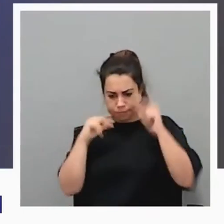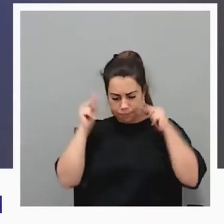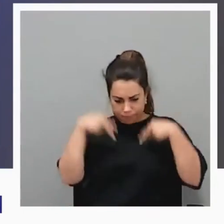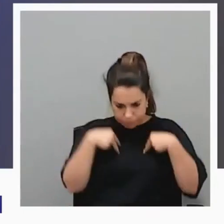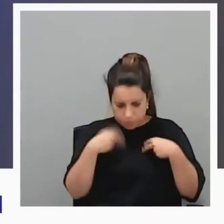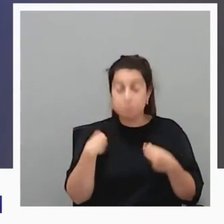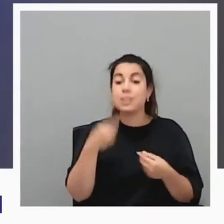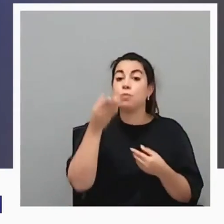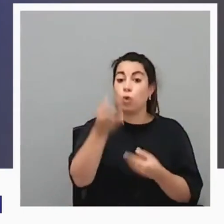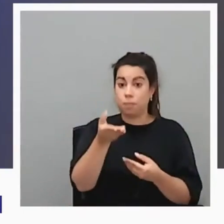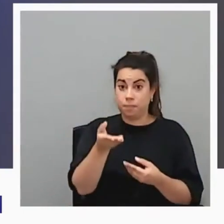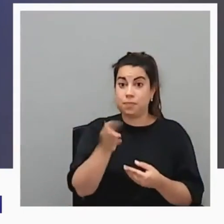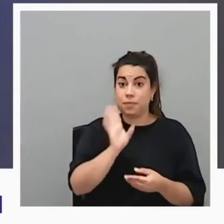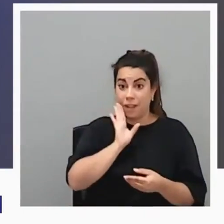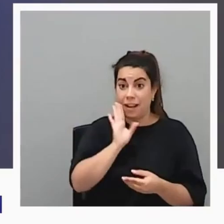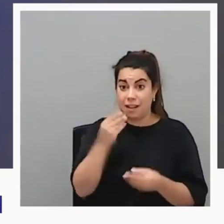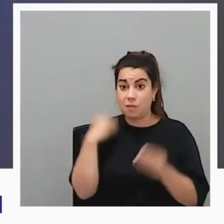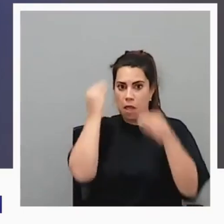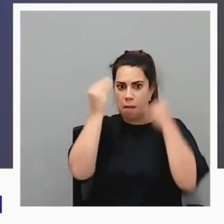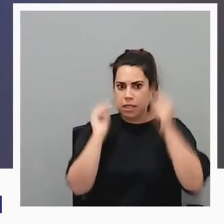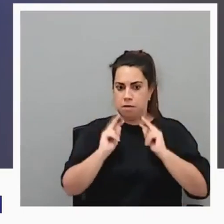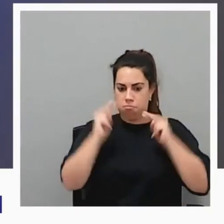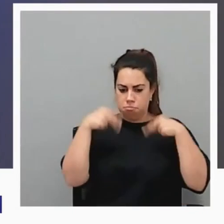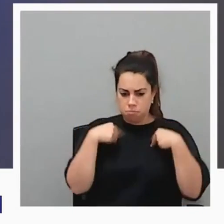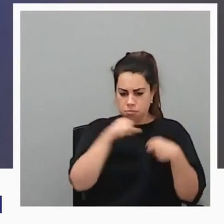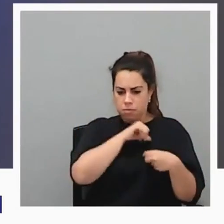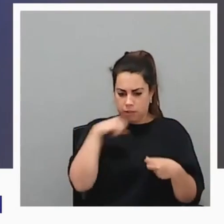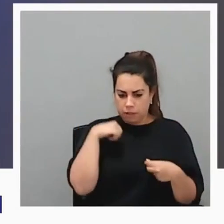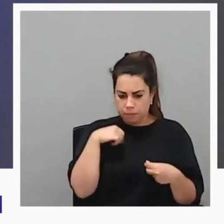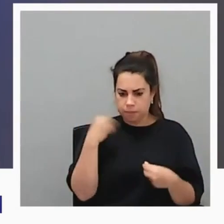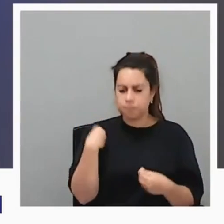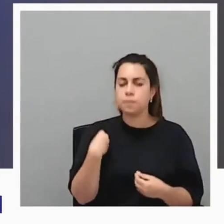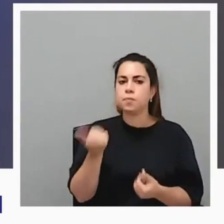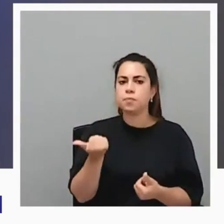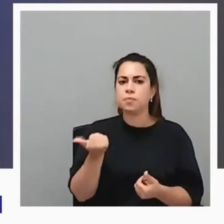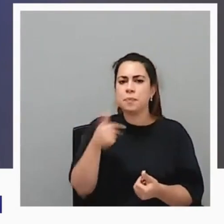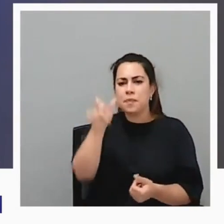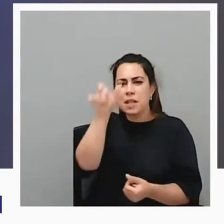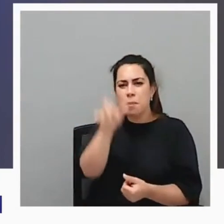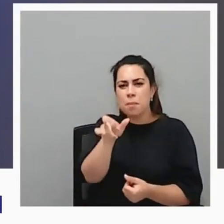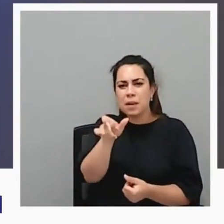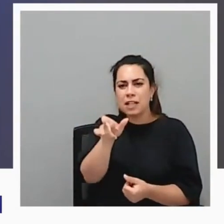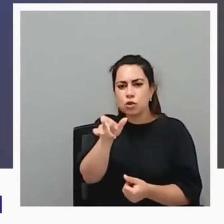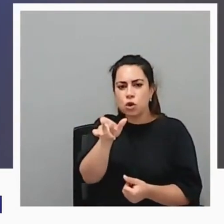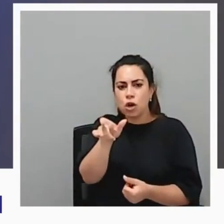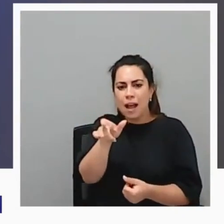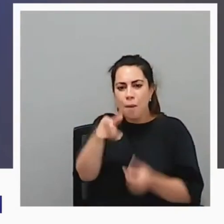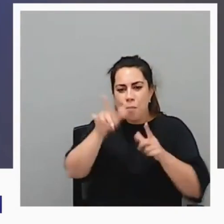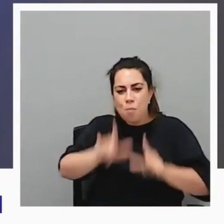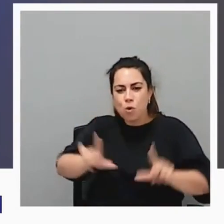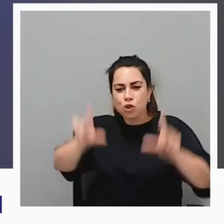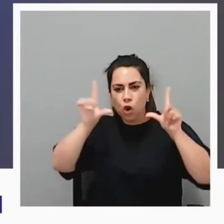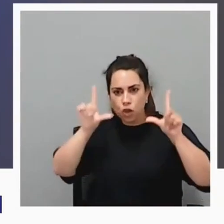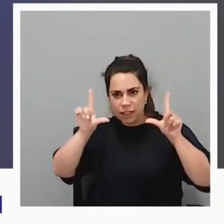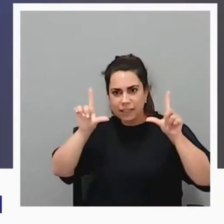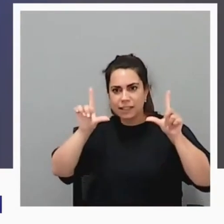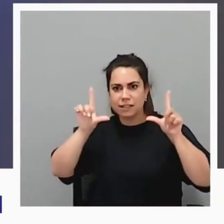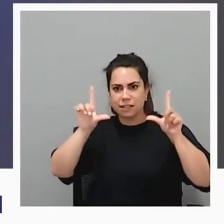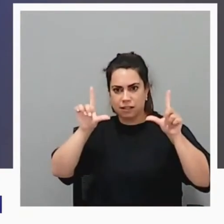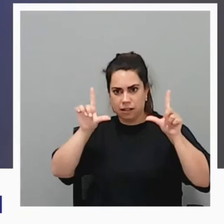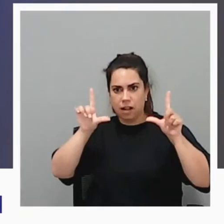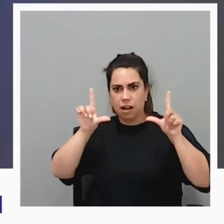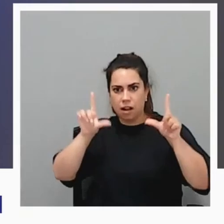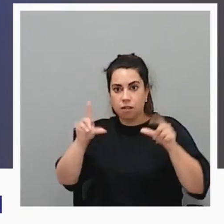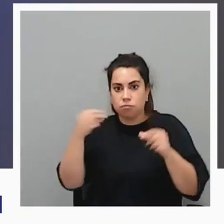crítico, ese poner al ser humano, ha dicho el rector, al ser humano en el centro de la actividad de las instituciones y de las